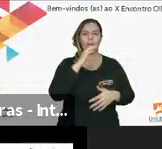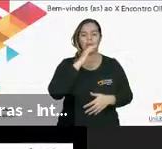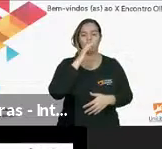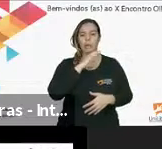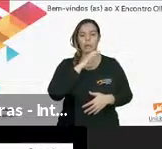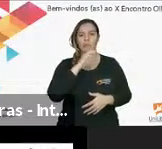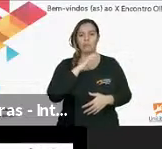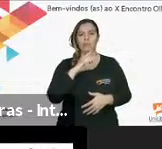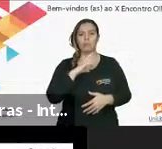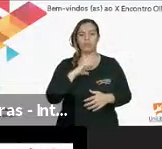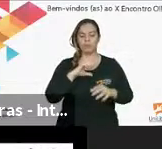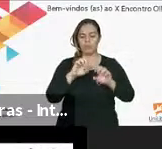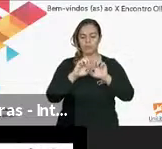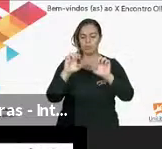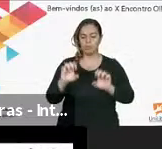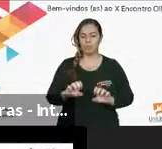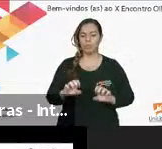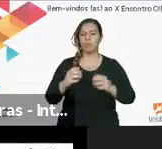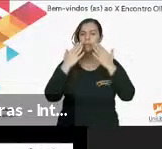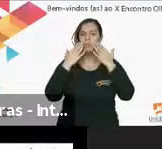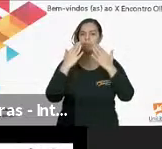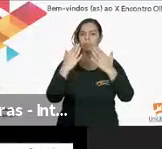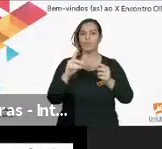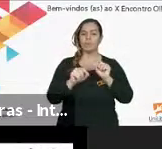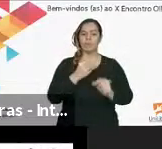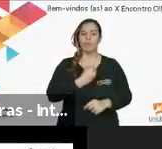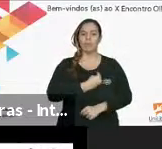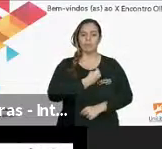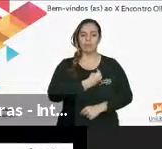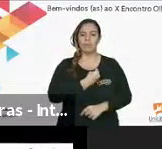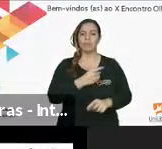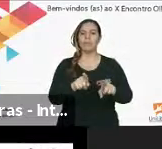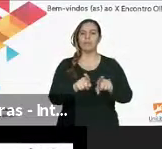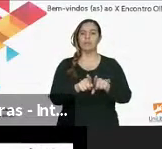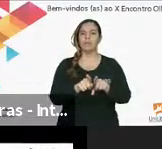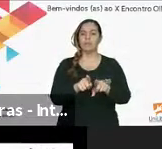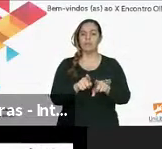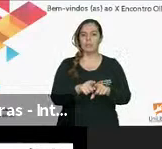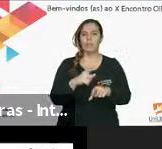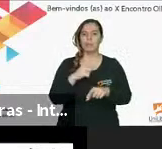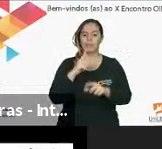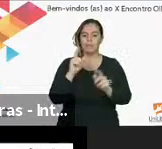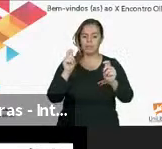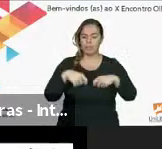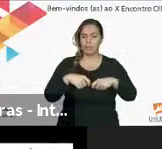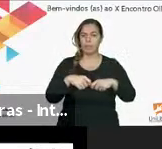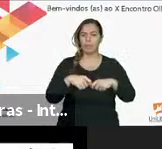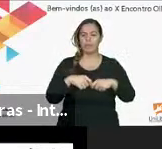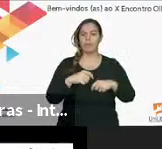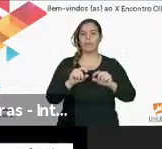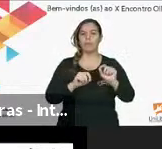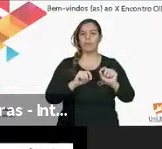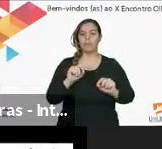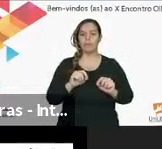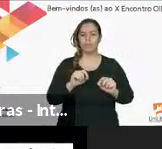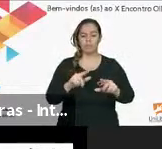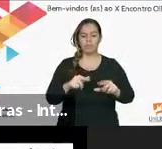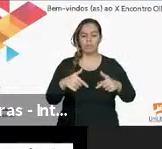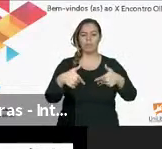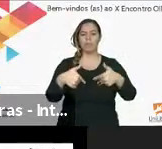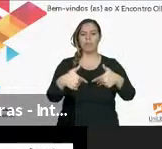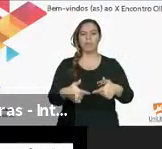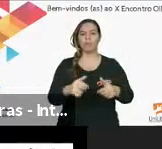el entorno en que realiza su existencia, es una que o permite la realización de ese